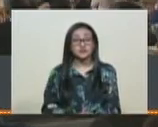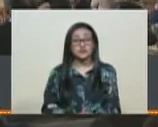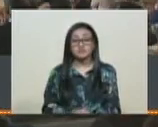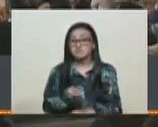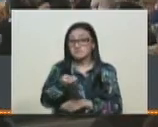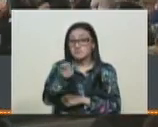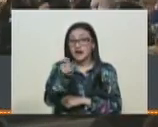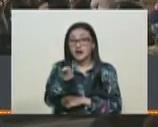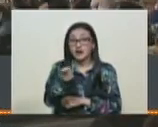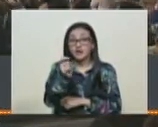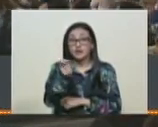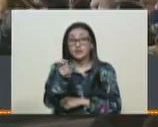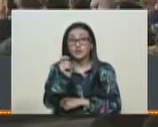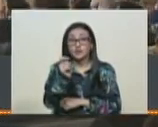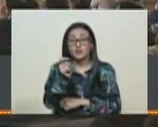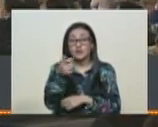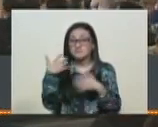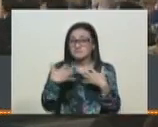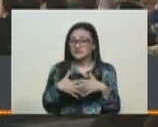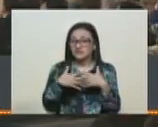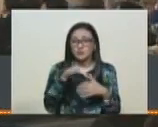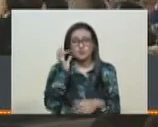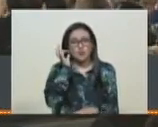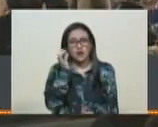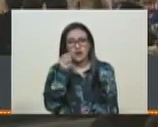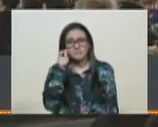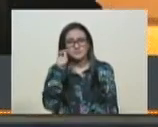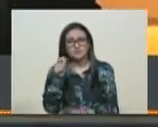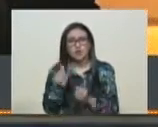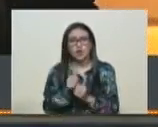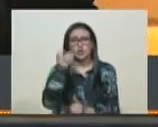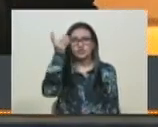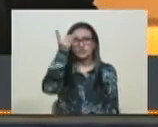pescadores, empresarios, mujeres, personas con discapacidad,